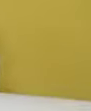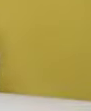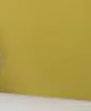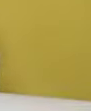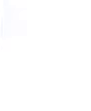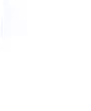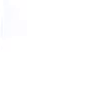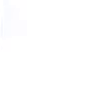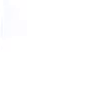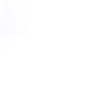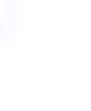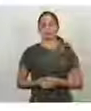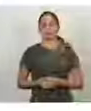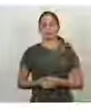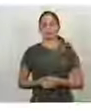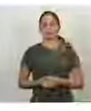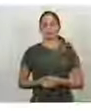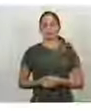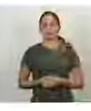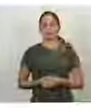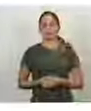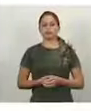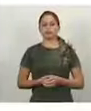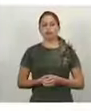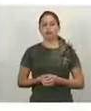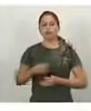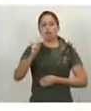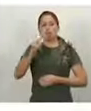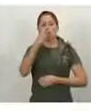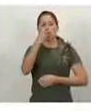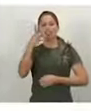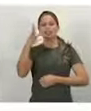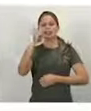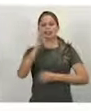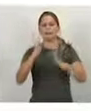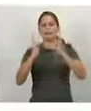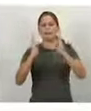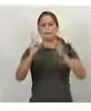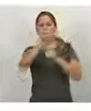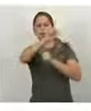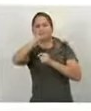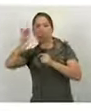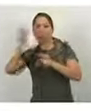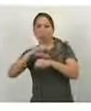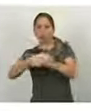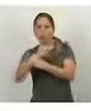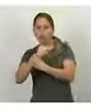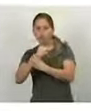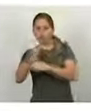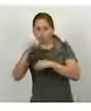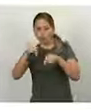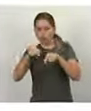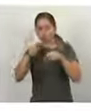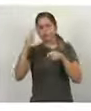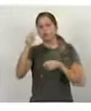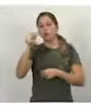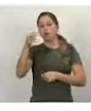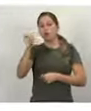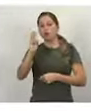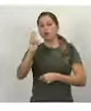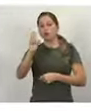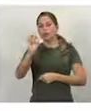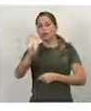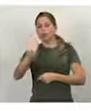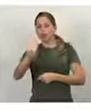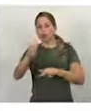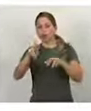la imagen. Una prisión fecunda, correspondiente a la unidad número 4,